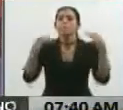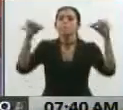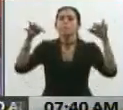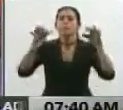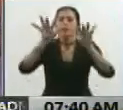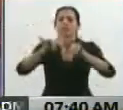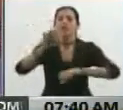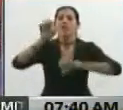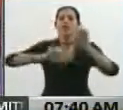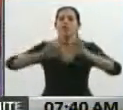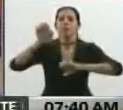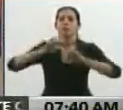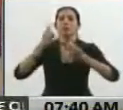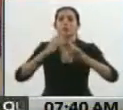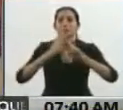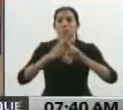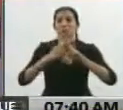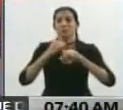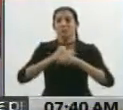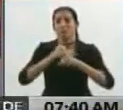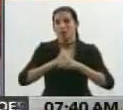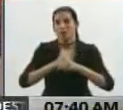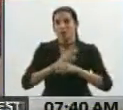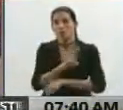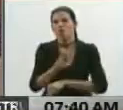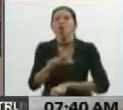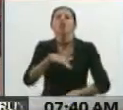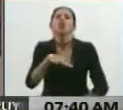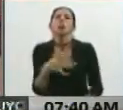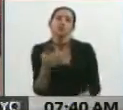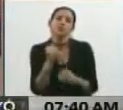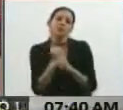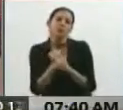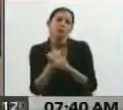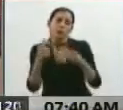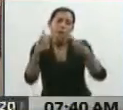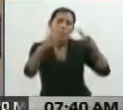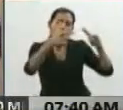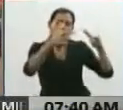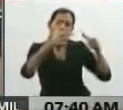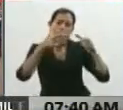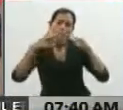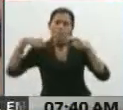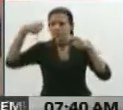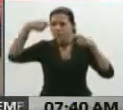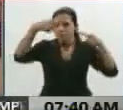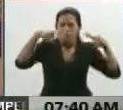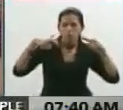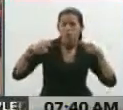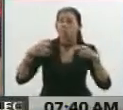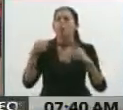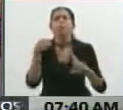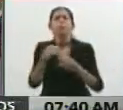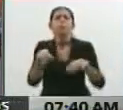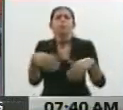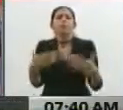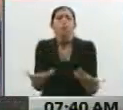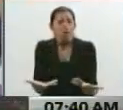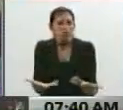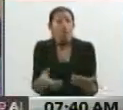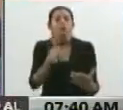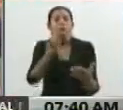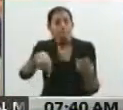evaluación de riesgo operacional es decir dónde vas a hacer el trabajo aéreo porque lo vas a hacer con qué finalidad igual debe